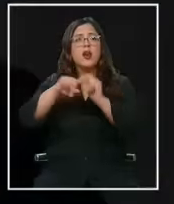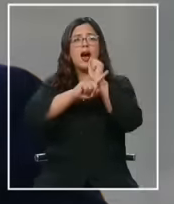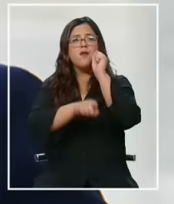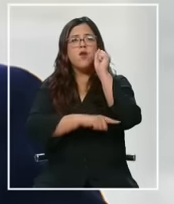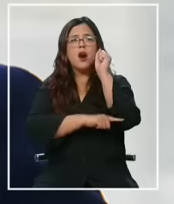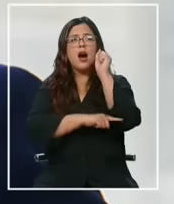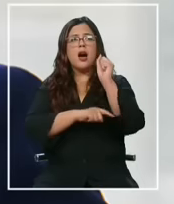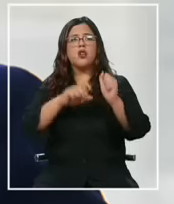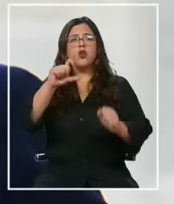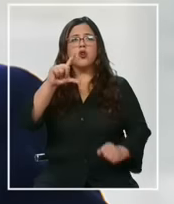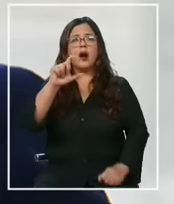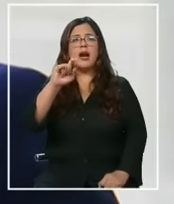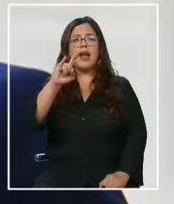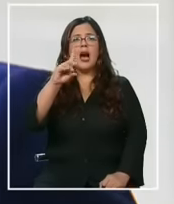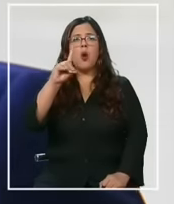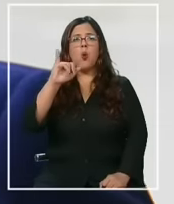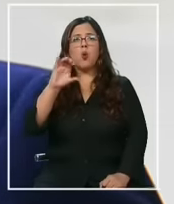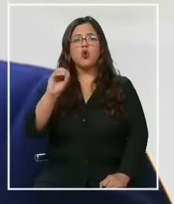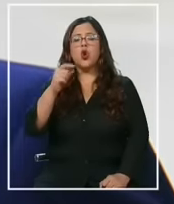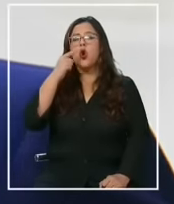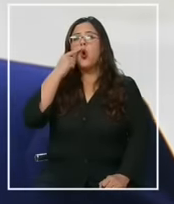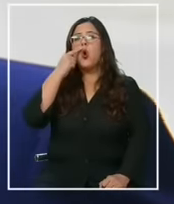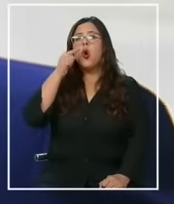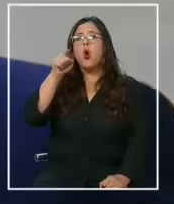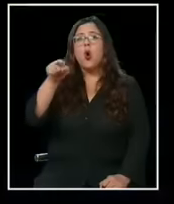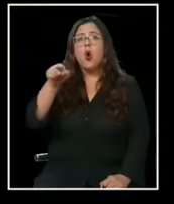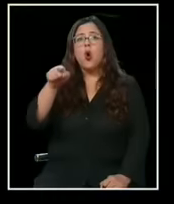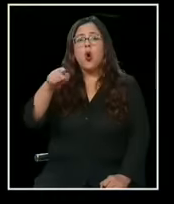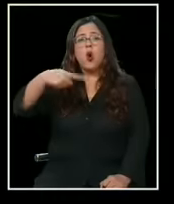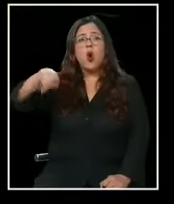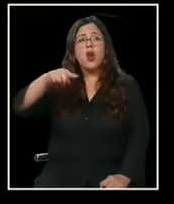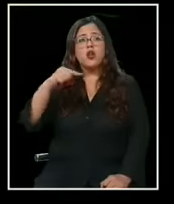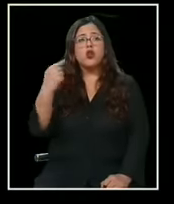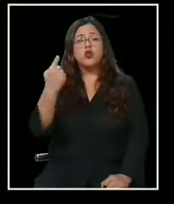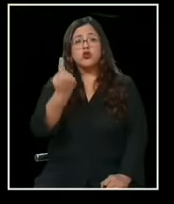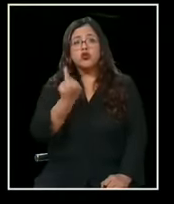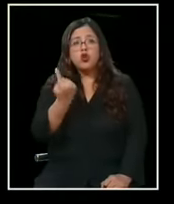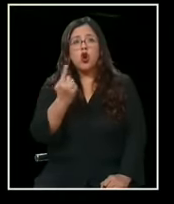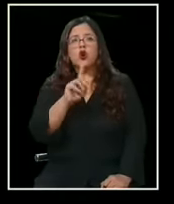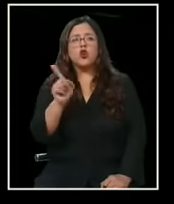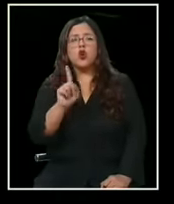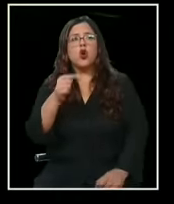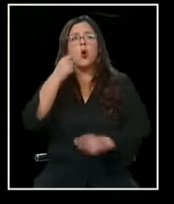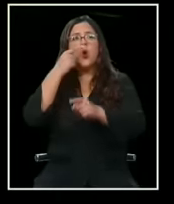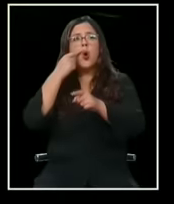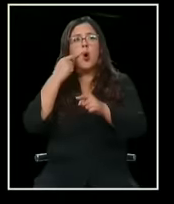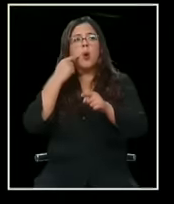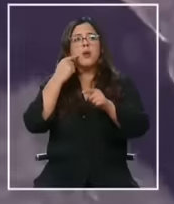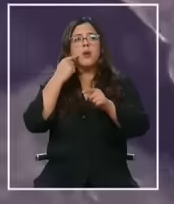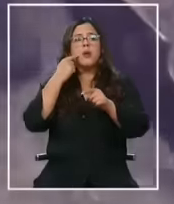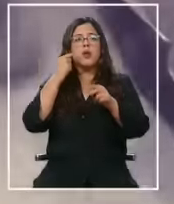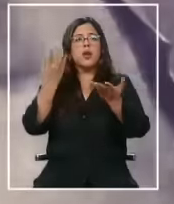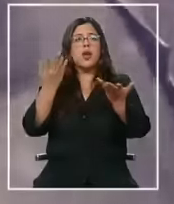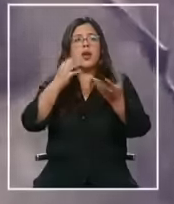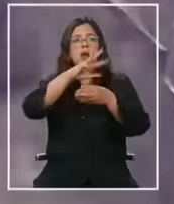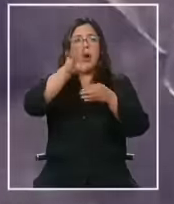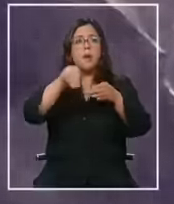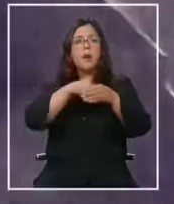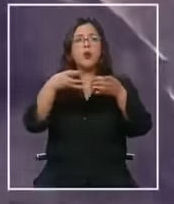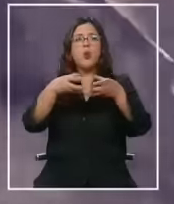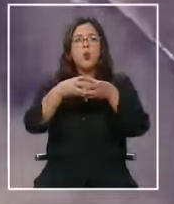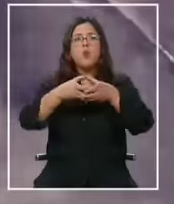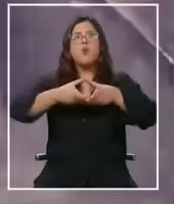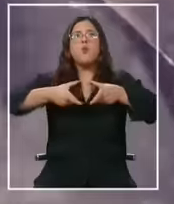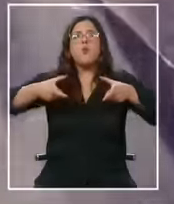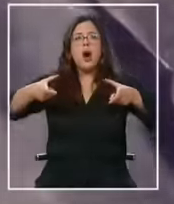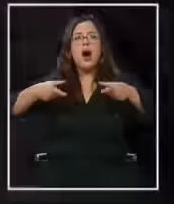privado al abogado Claudio Cofré. Acá estamos hablando de sujetos que no están solos, no es un sujeto solo en la intimidad de una celda, es parte de una red más grande lo que